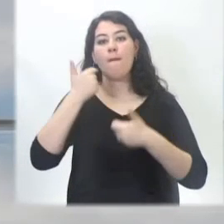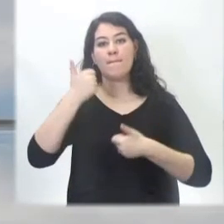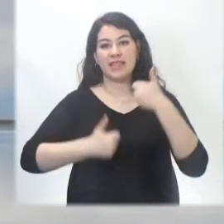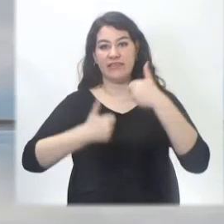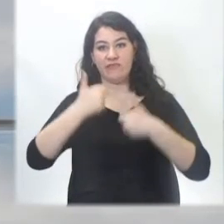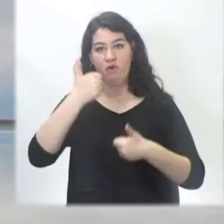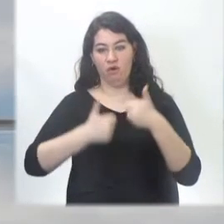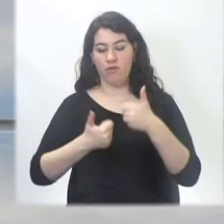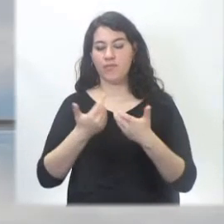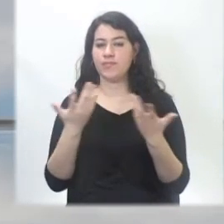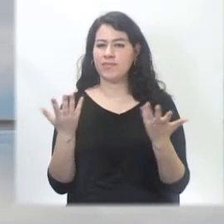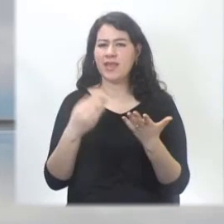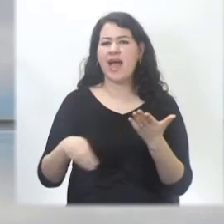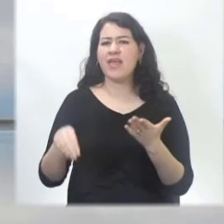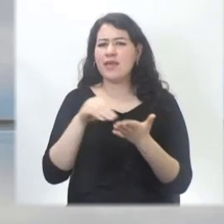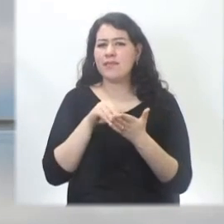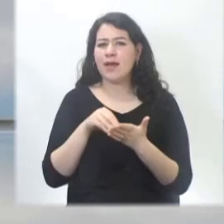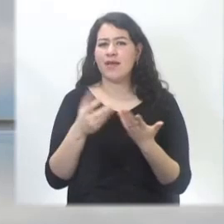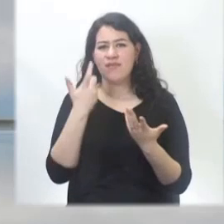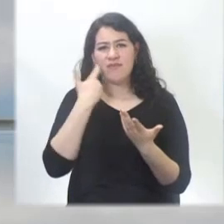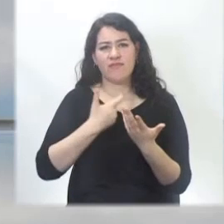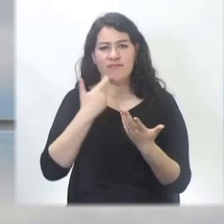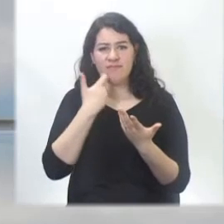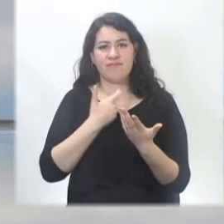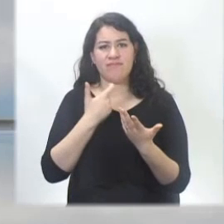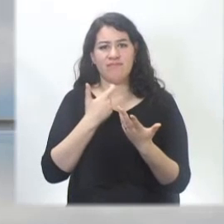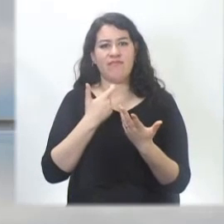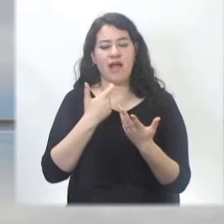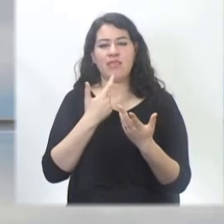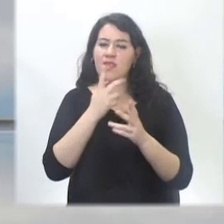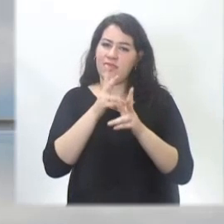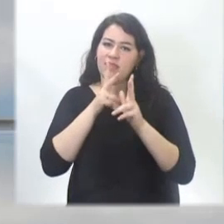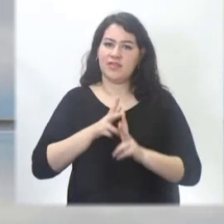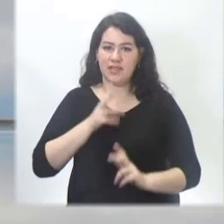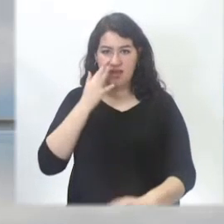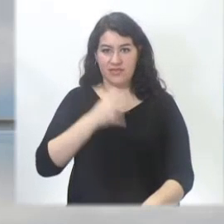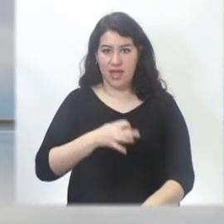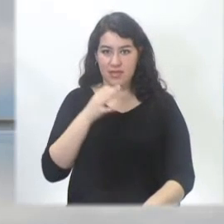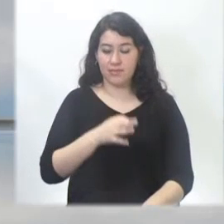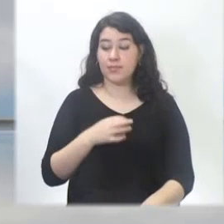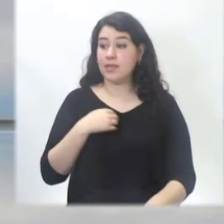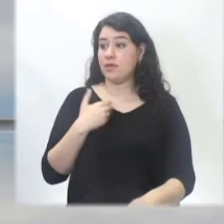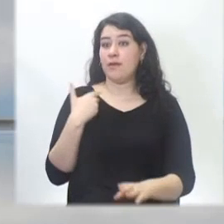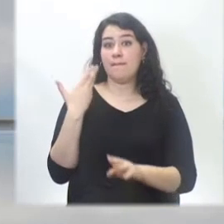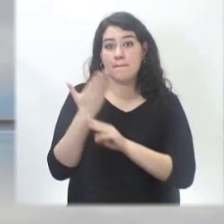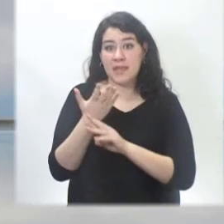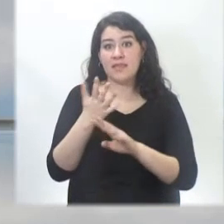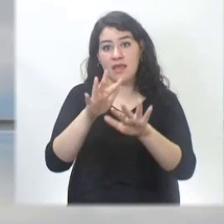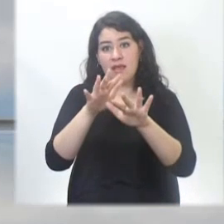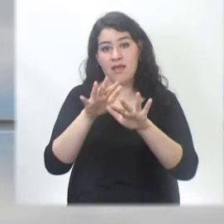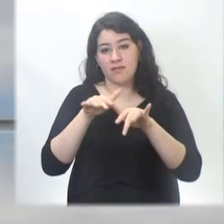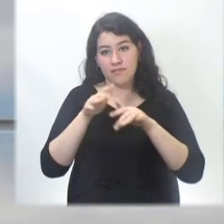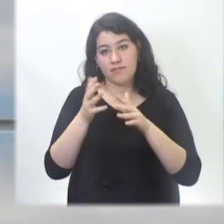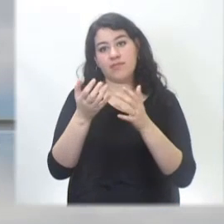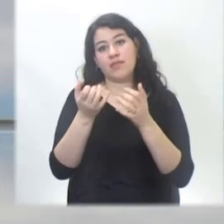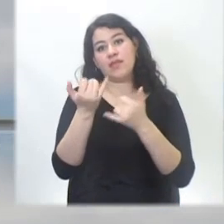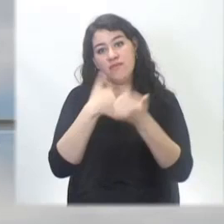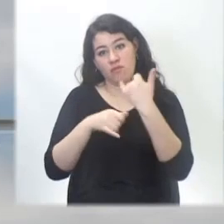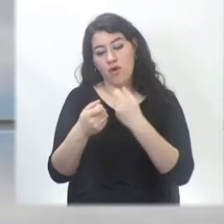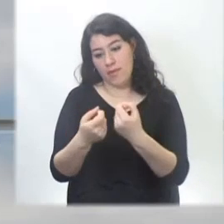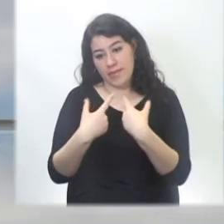que además nos faltaron a la verdad. En las respuestas a los pedidos de informe, nos faltaron a la